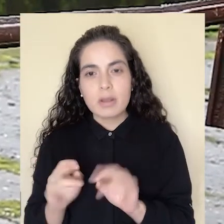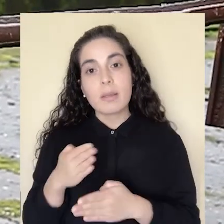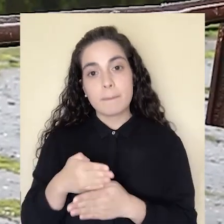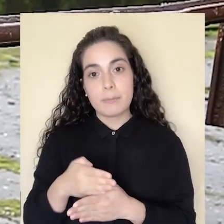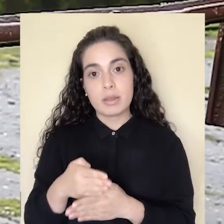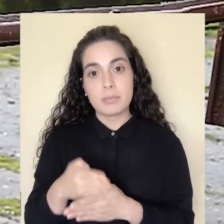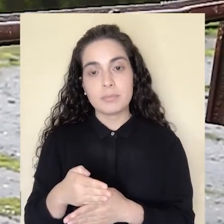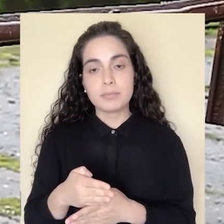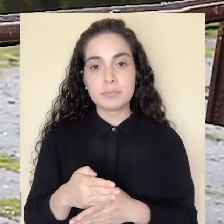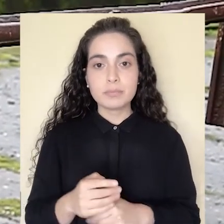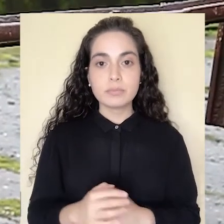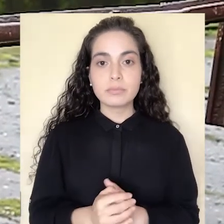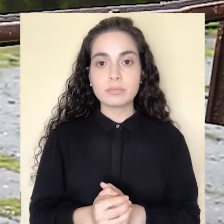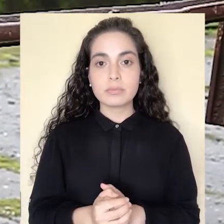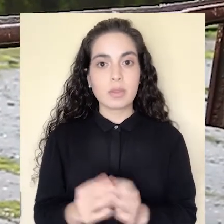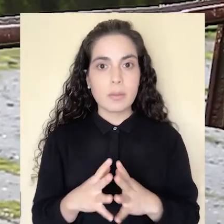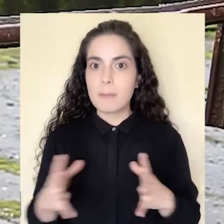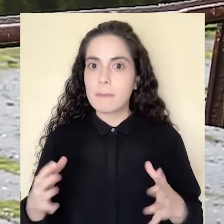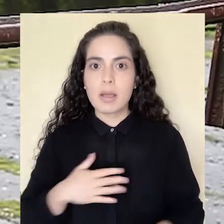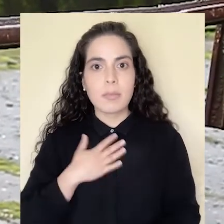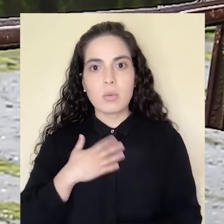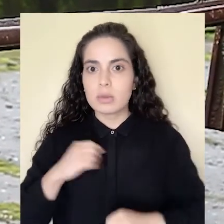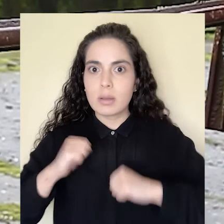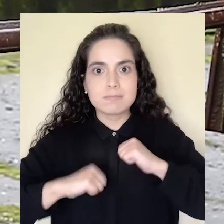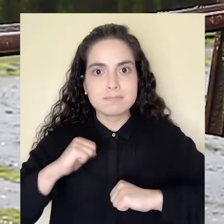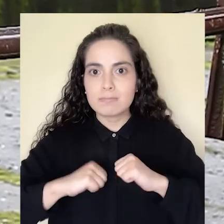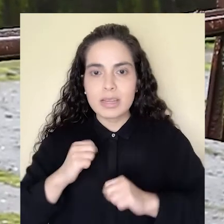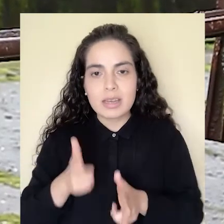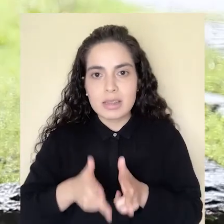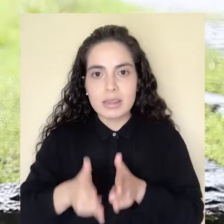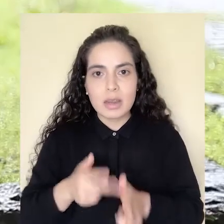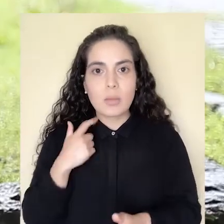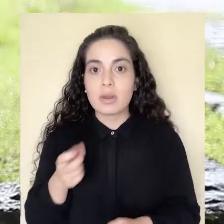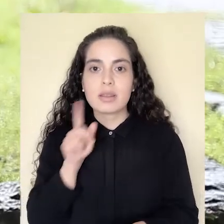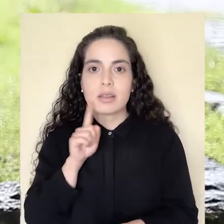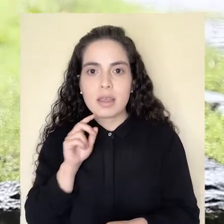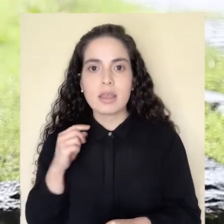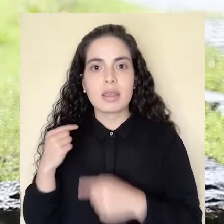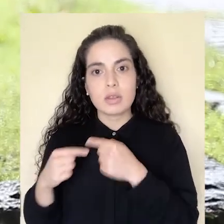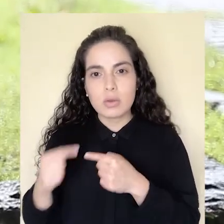más me apasiona es la máquina, porque la máquina tiene una historia, tiene un cuento